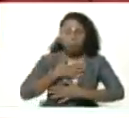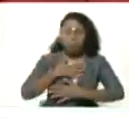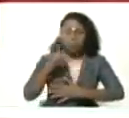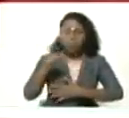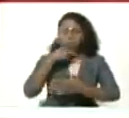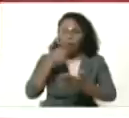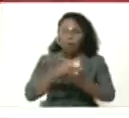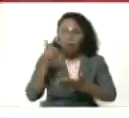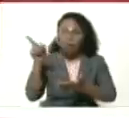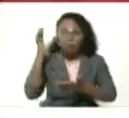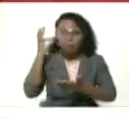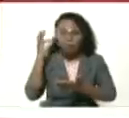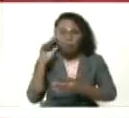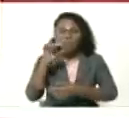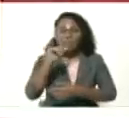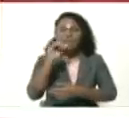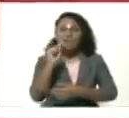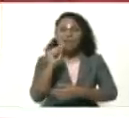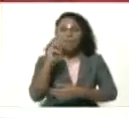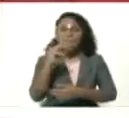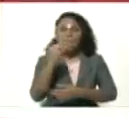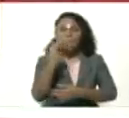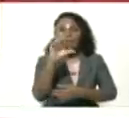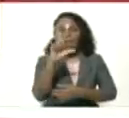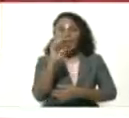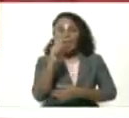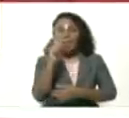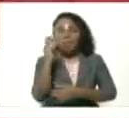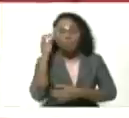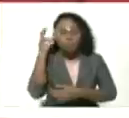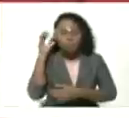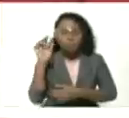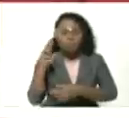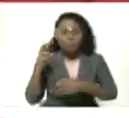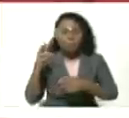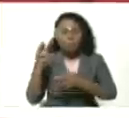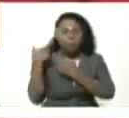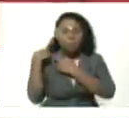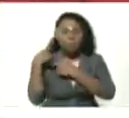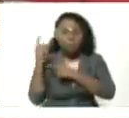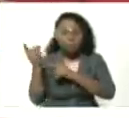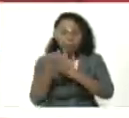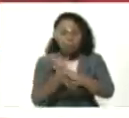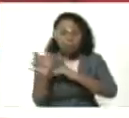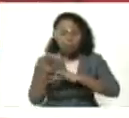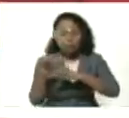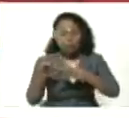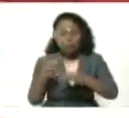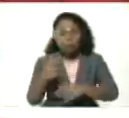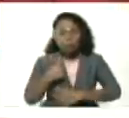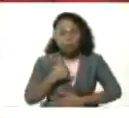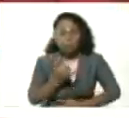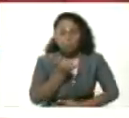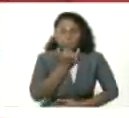es Yamilet Mirabal. Yamilet Mirabal. Error mío.